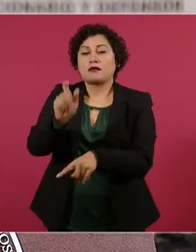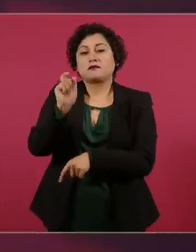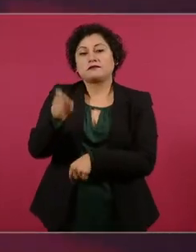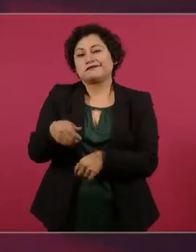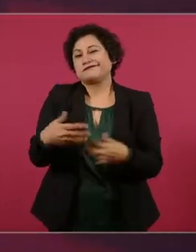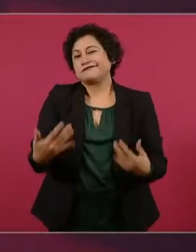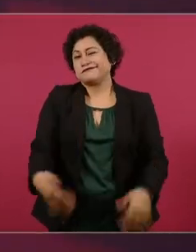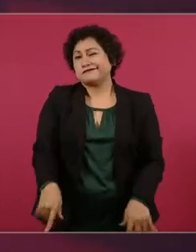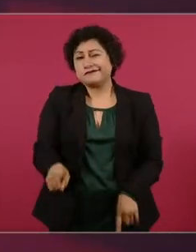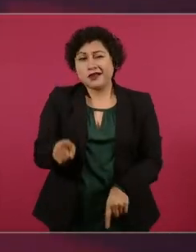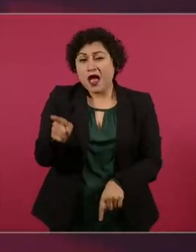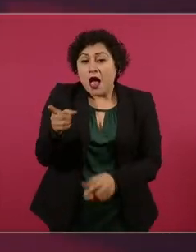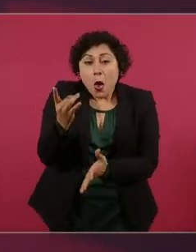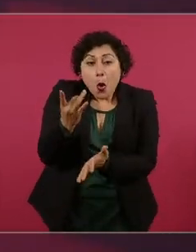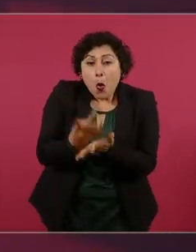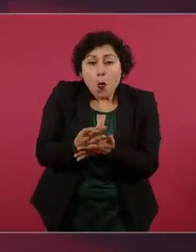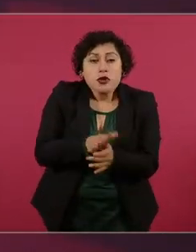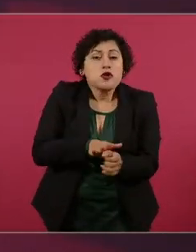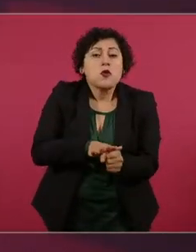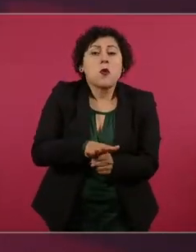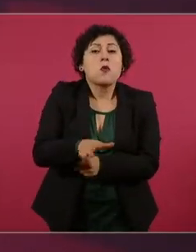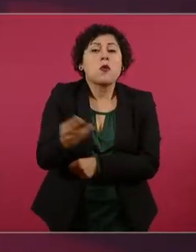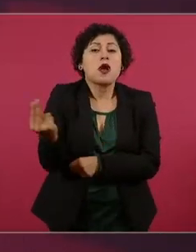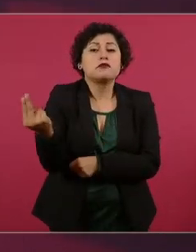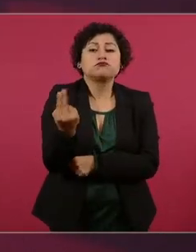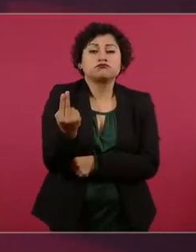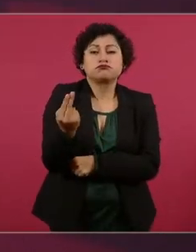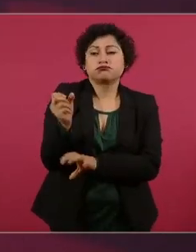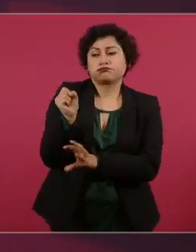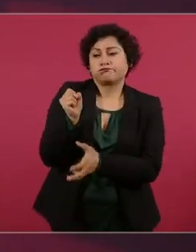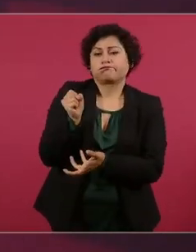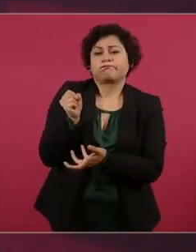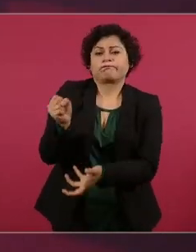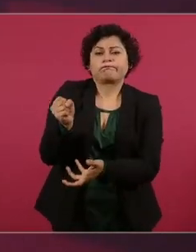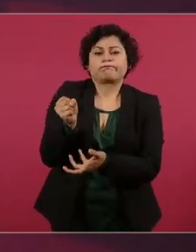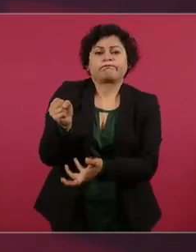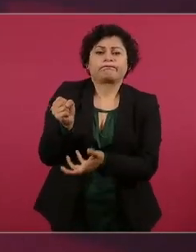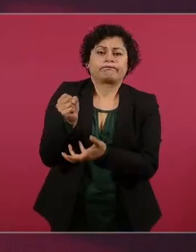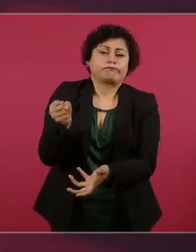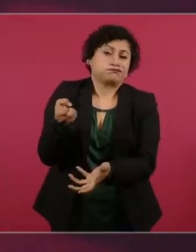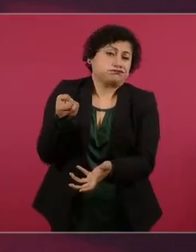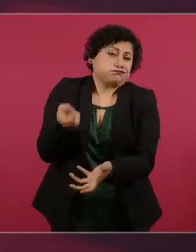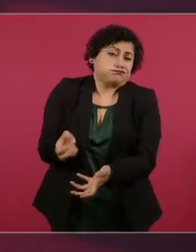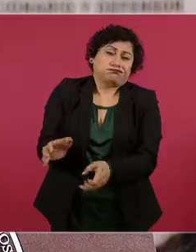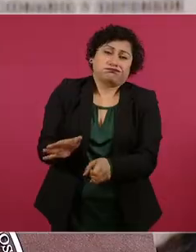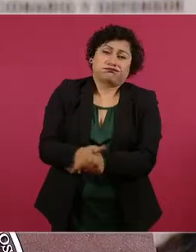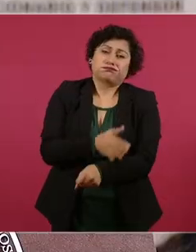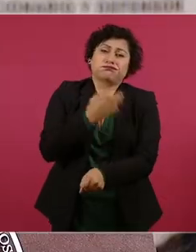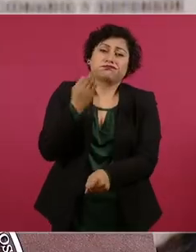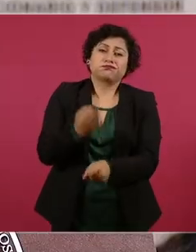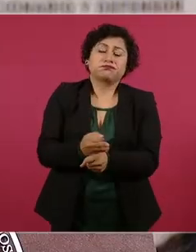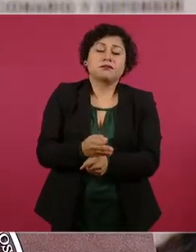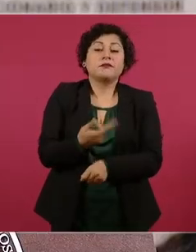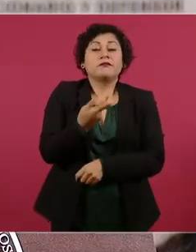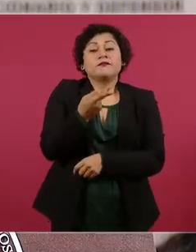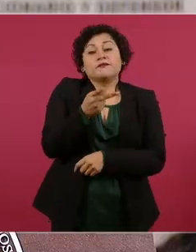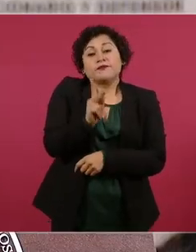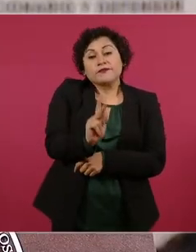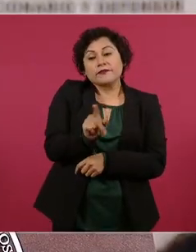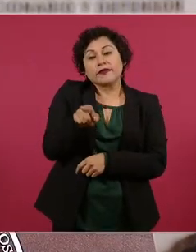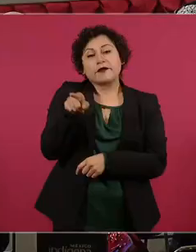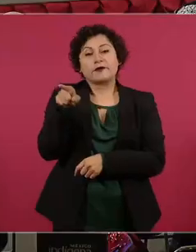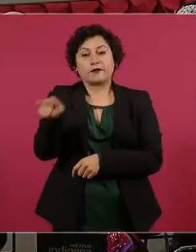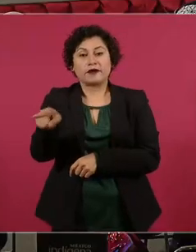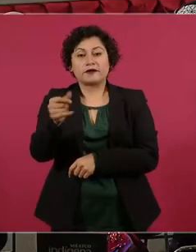necesita dinero, mucho dinero. Pero tiene el riesgo que un error se multiplique